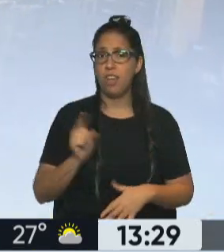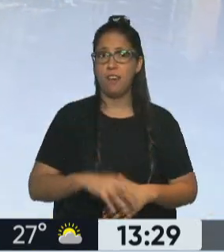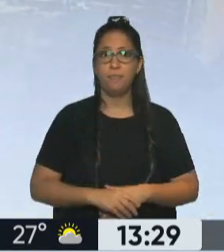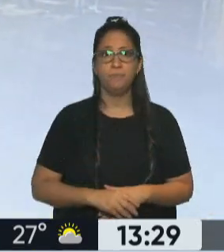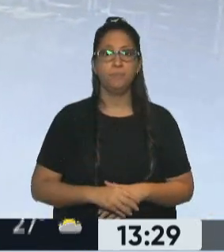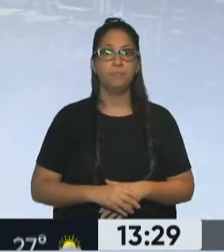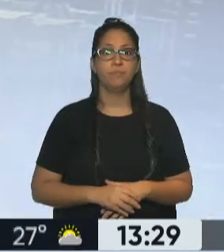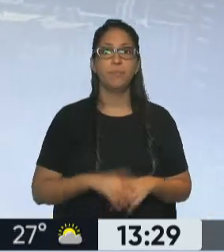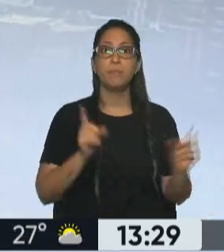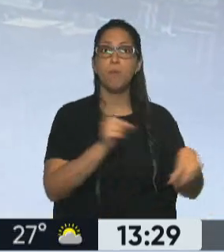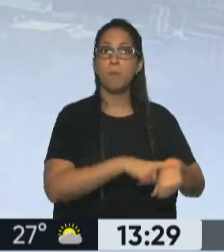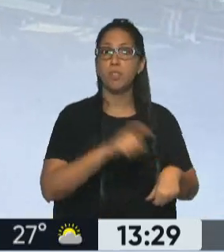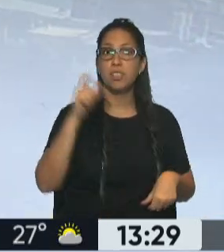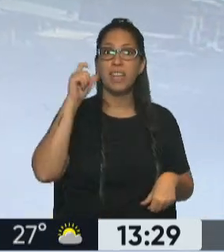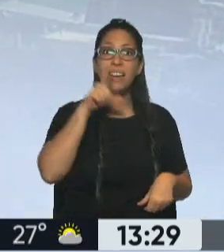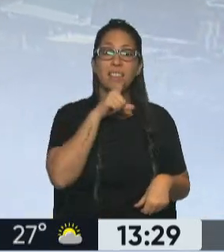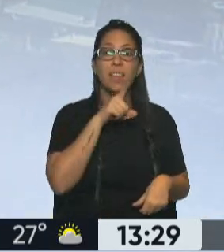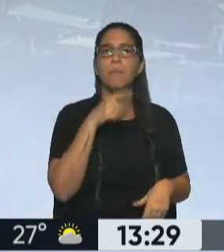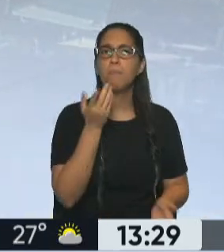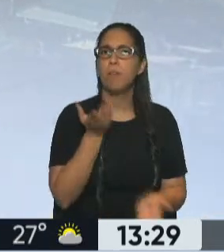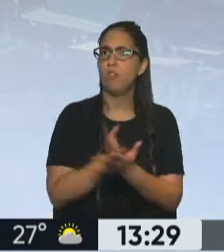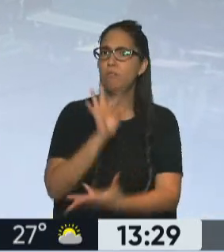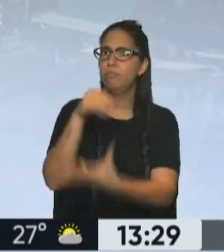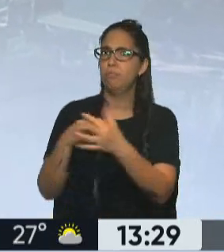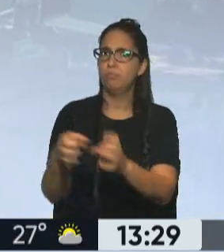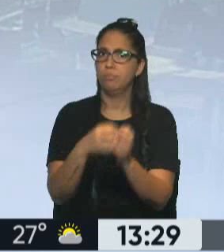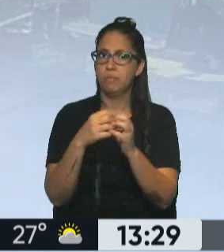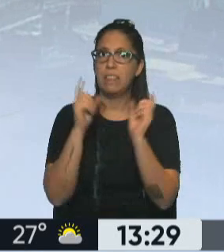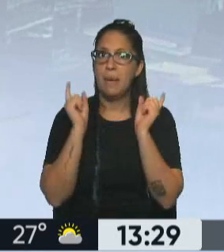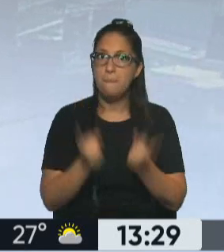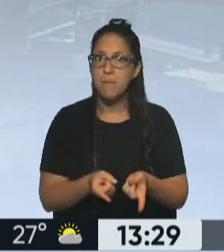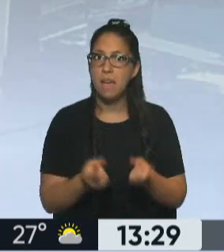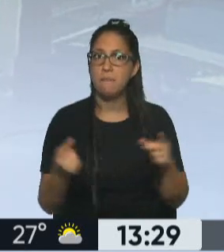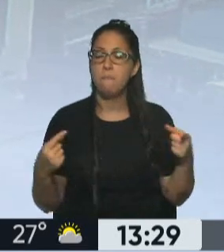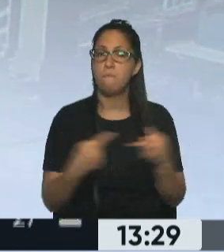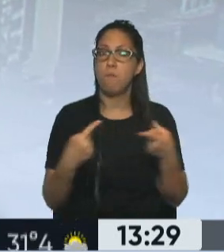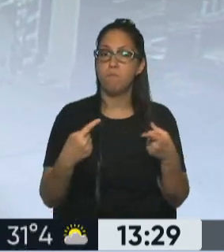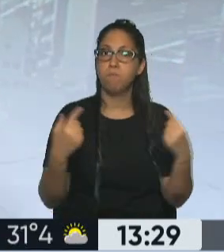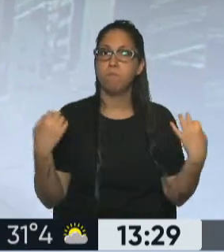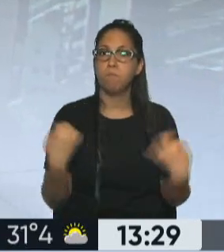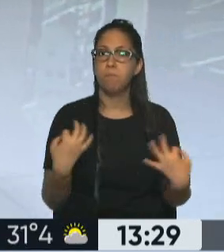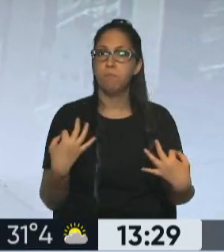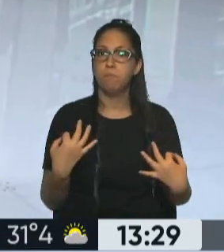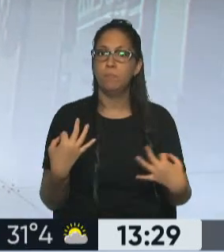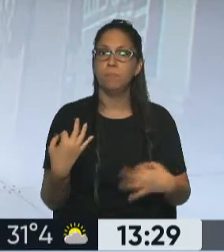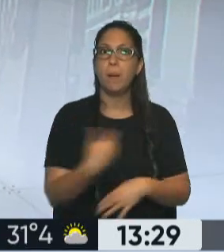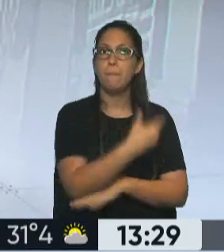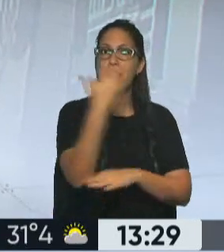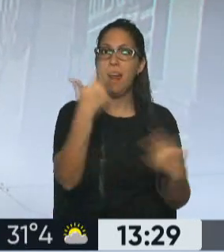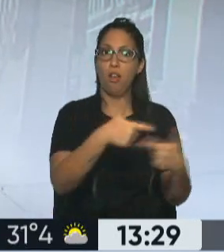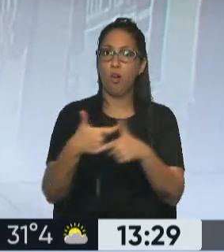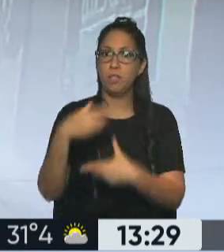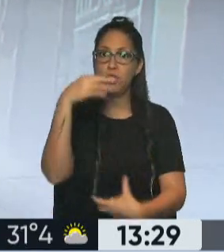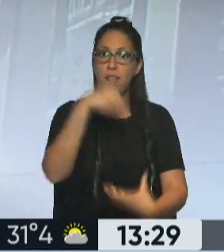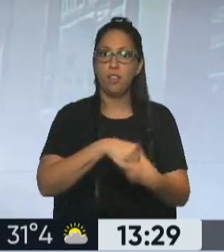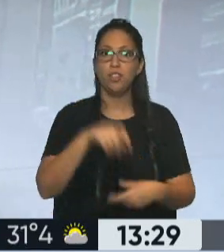Bueno, bien, y en paralelo la CGT, que pidió ser parte de la discusión, también tuvo un encuentro realmente trascendente. Hay un plenario de comisiones en este momento en la